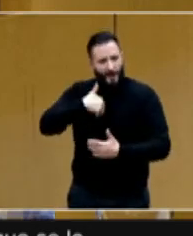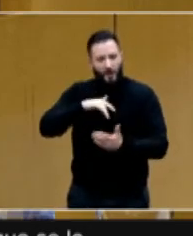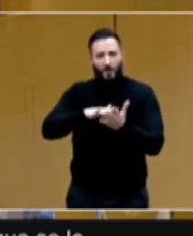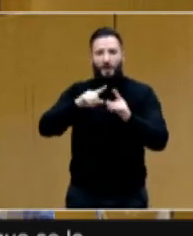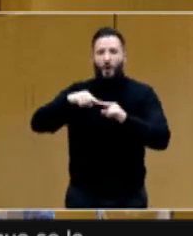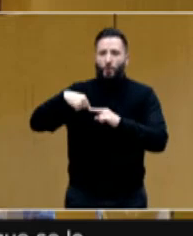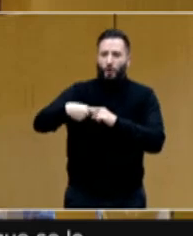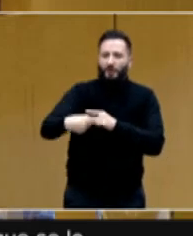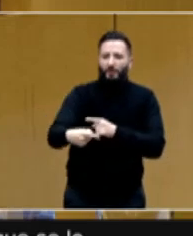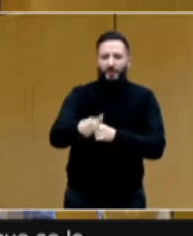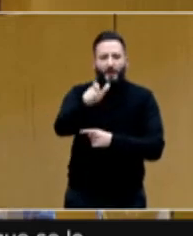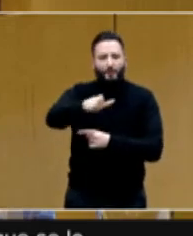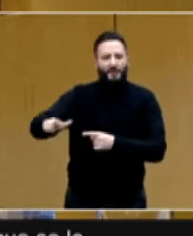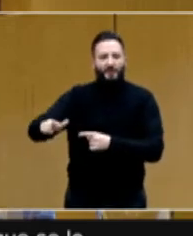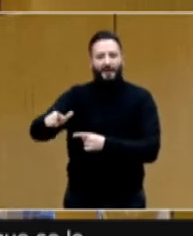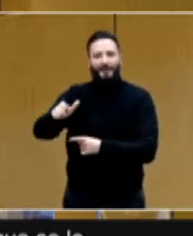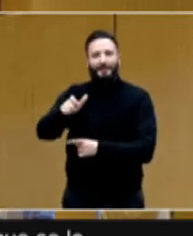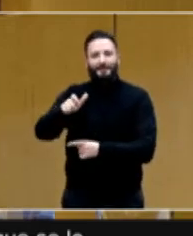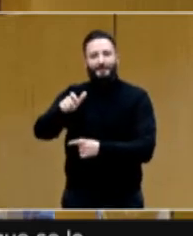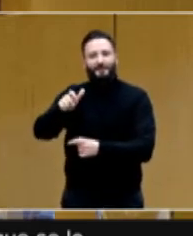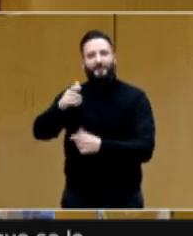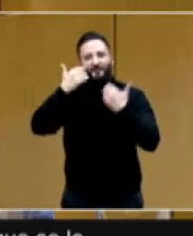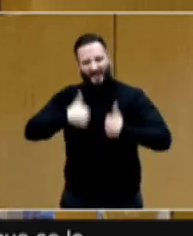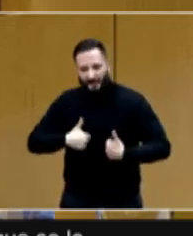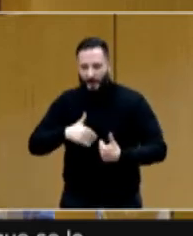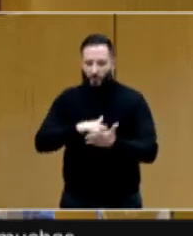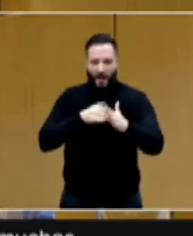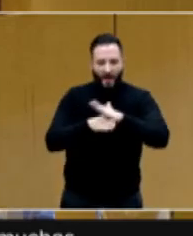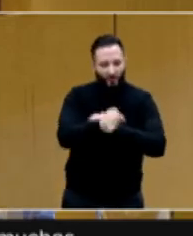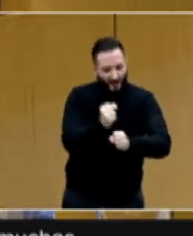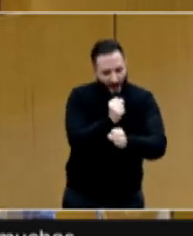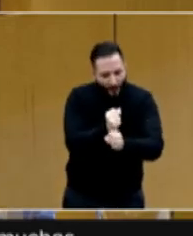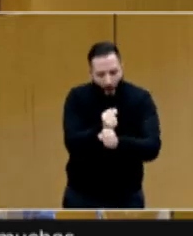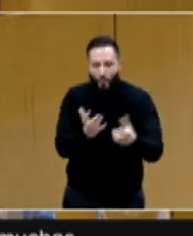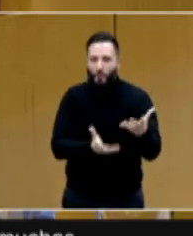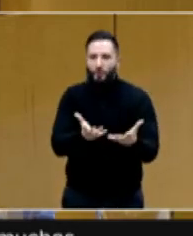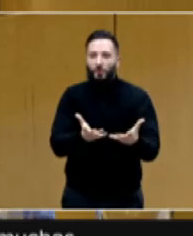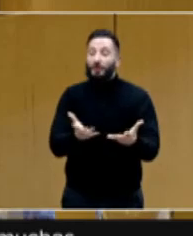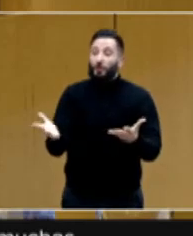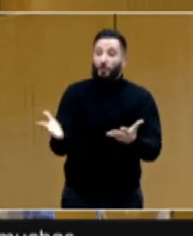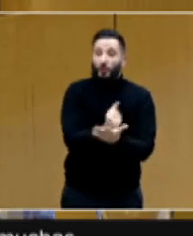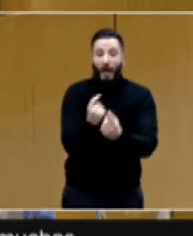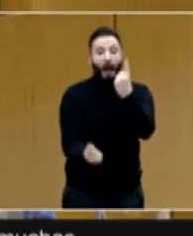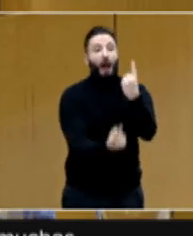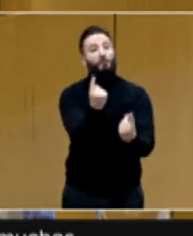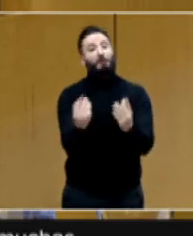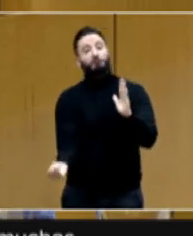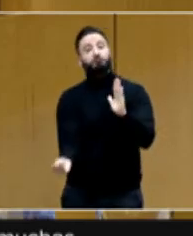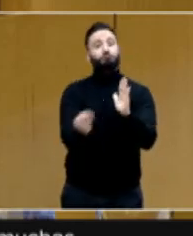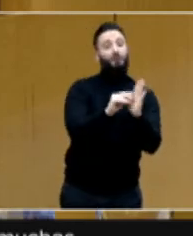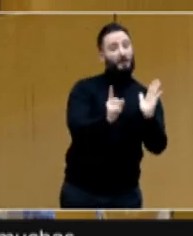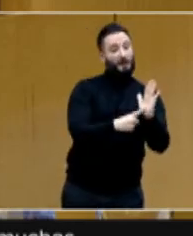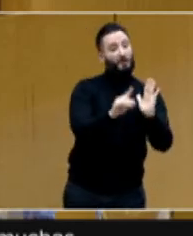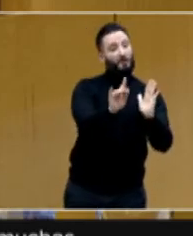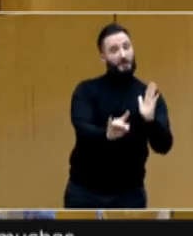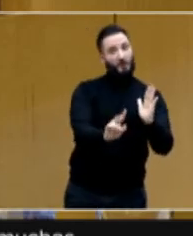impuesto sobre la renta de las personas físicas el acceso al trabajo los recursos sociales todas estas cuestiones que algunas de ellas están contempladas en nuestra legislación pero